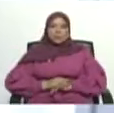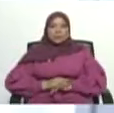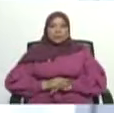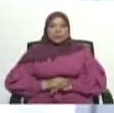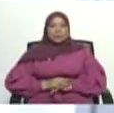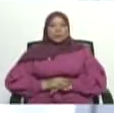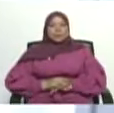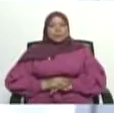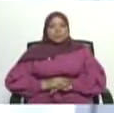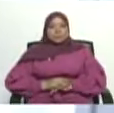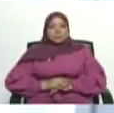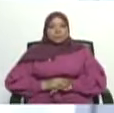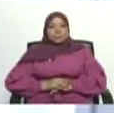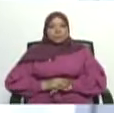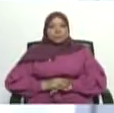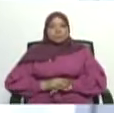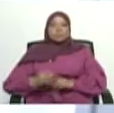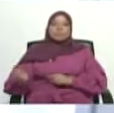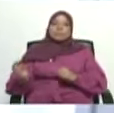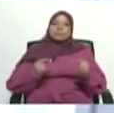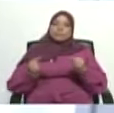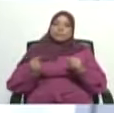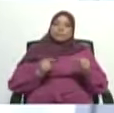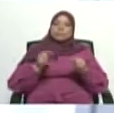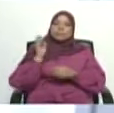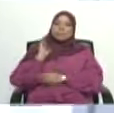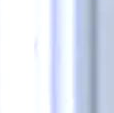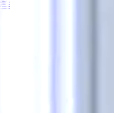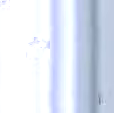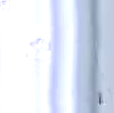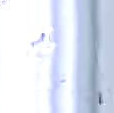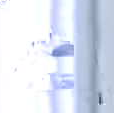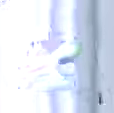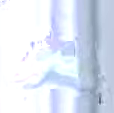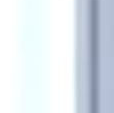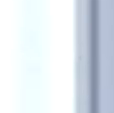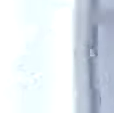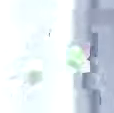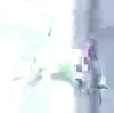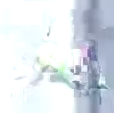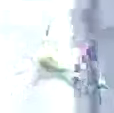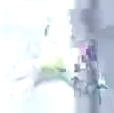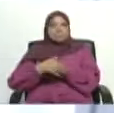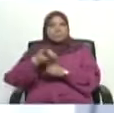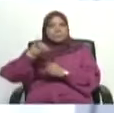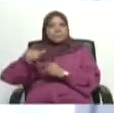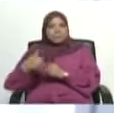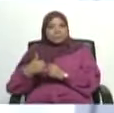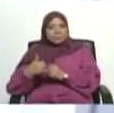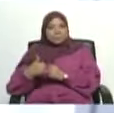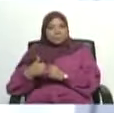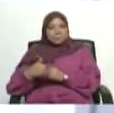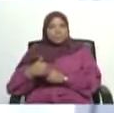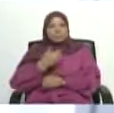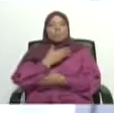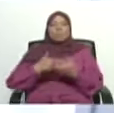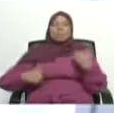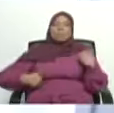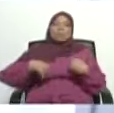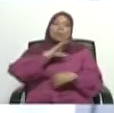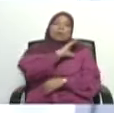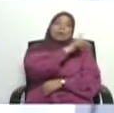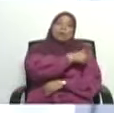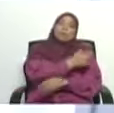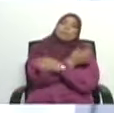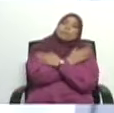Y seguimos con el debate del Parlamento. El presidente de la Asamblea Nacional, diputado Jorge Rodríguez, se solidarizó con el pueblo de Palestina y felicitó a